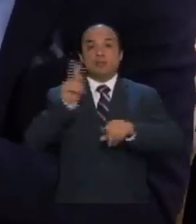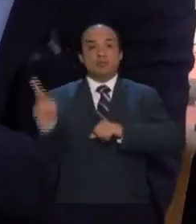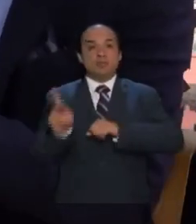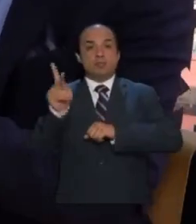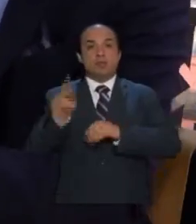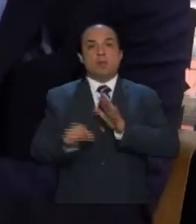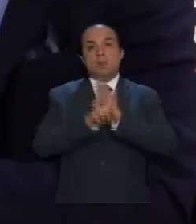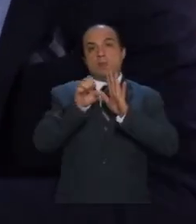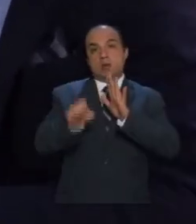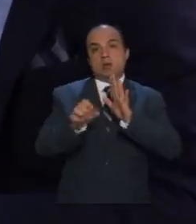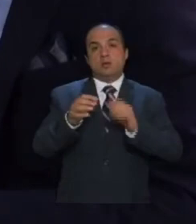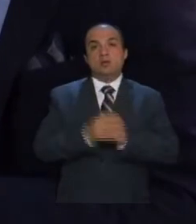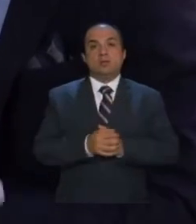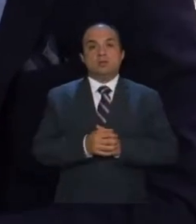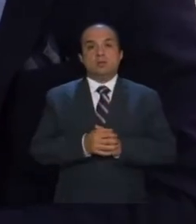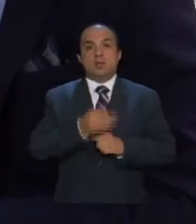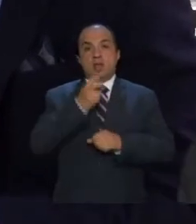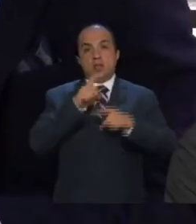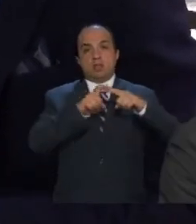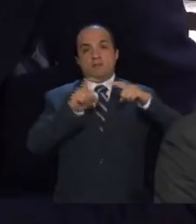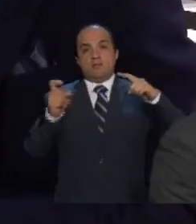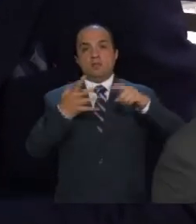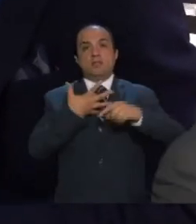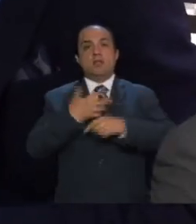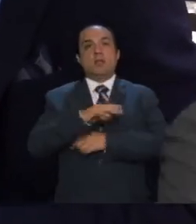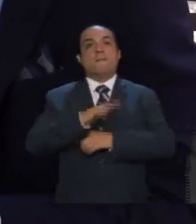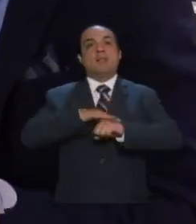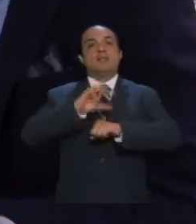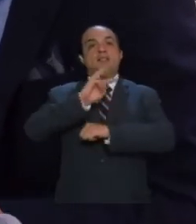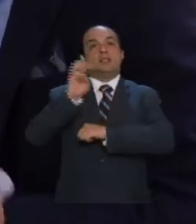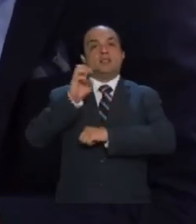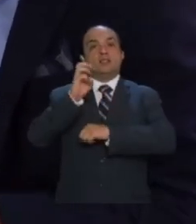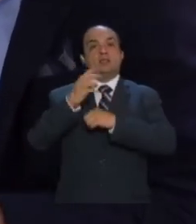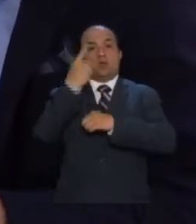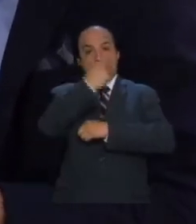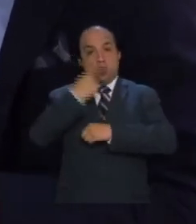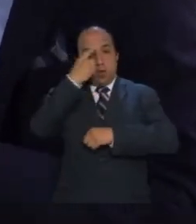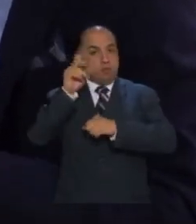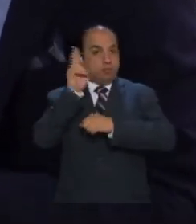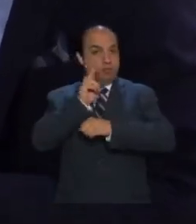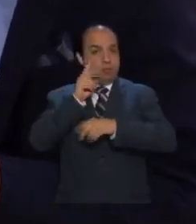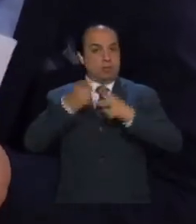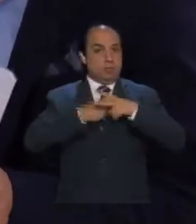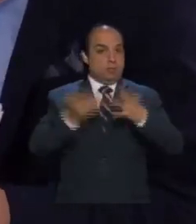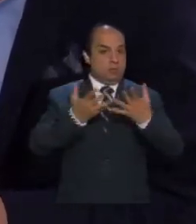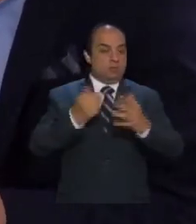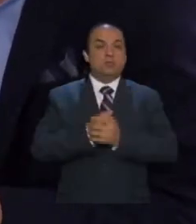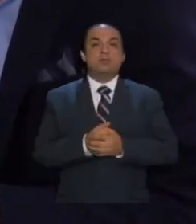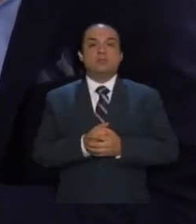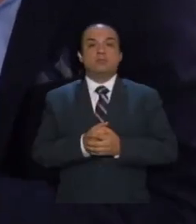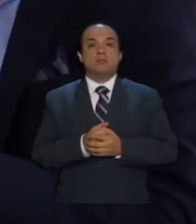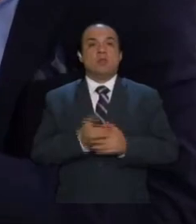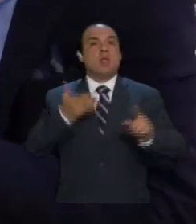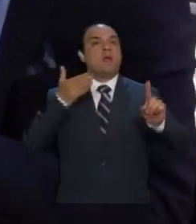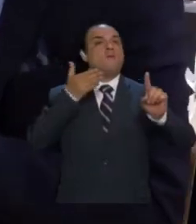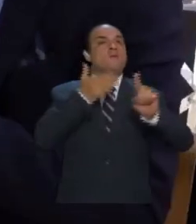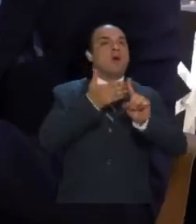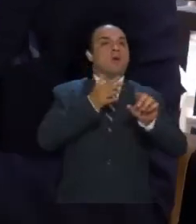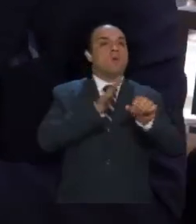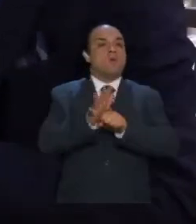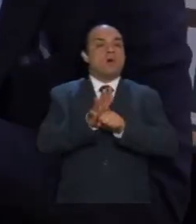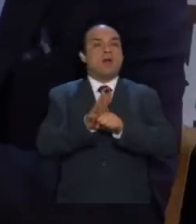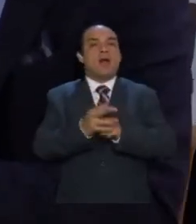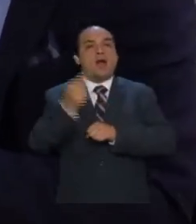caso, este teleférico tiene más de 300 horas de pruebas que hemos iniciado a hacer, y esto para afinar todos